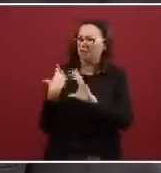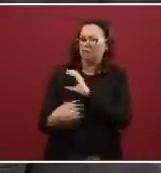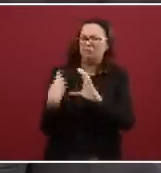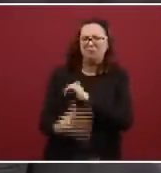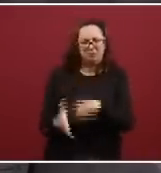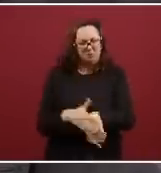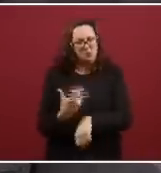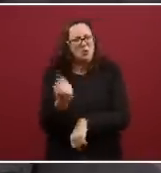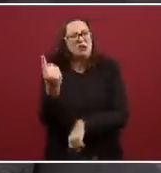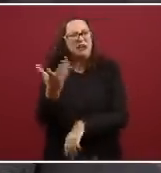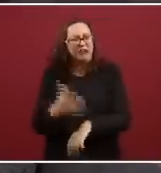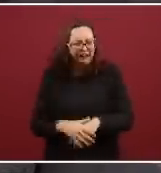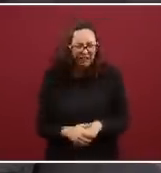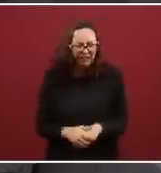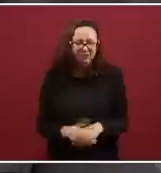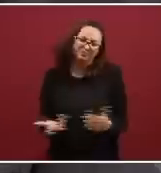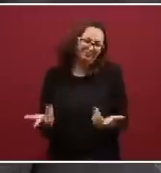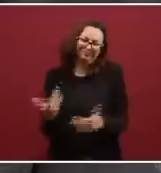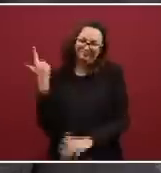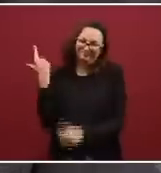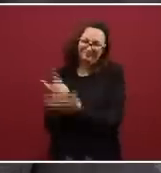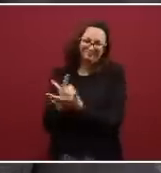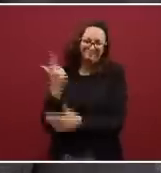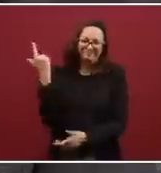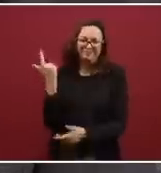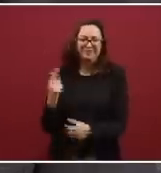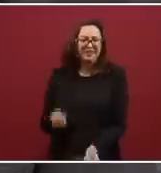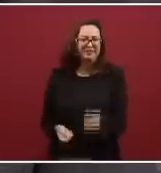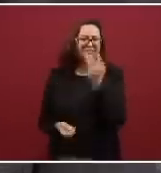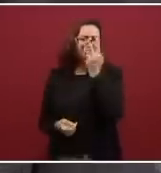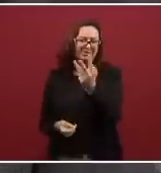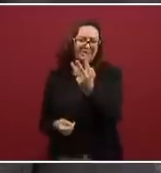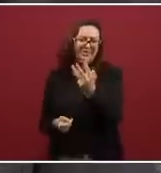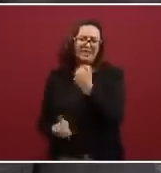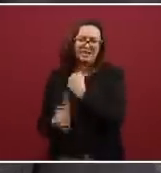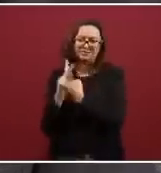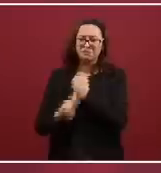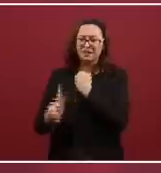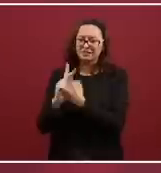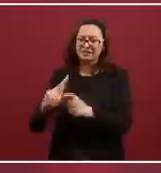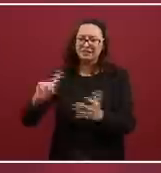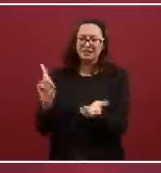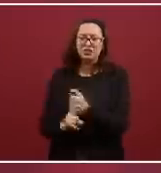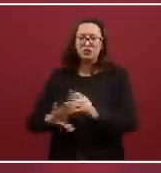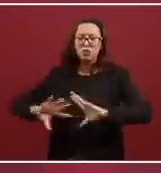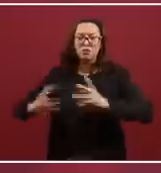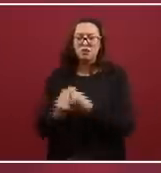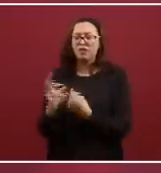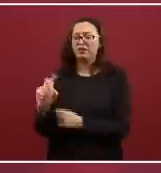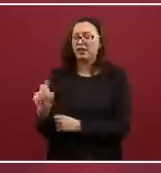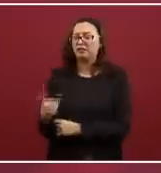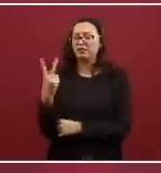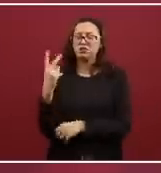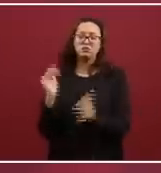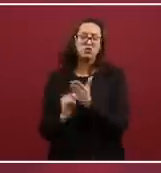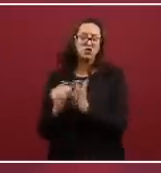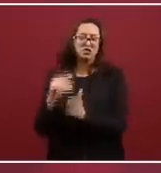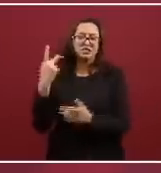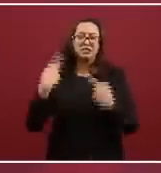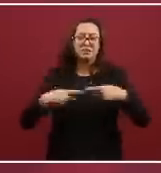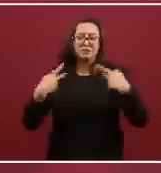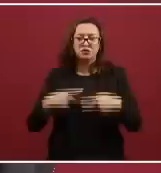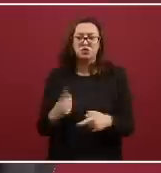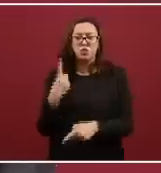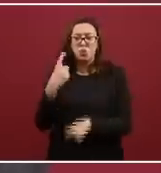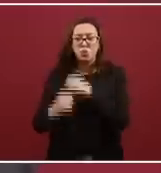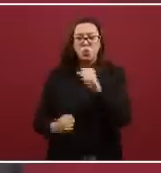la población de centroamérica de estos tres países son 32 millones de personas si se están yendo al año millón